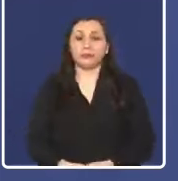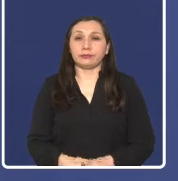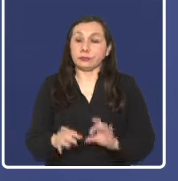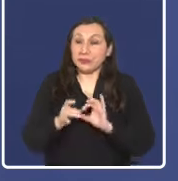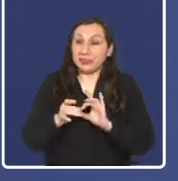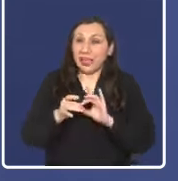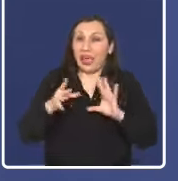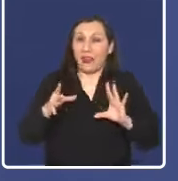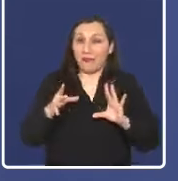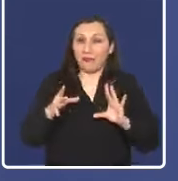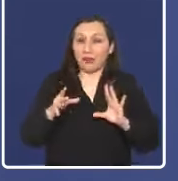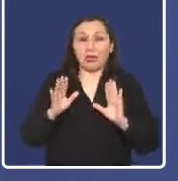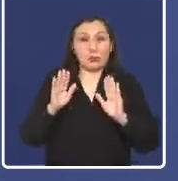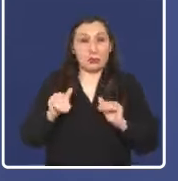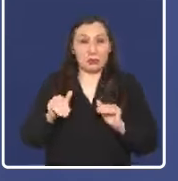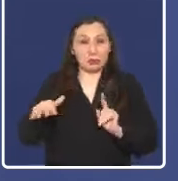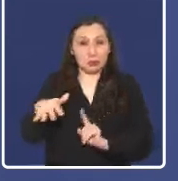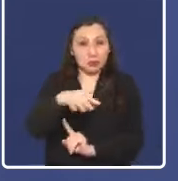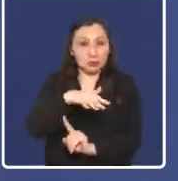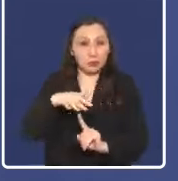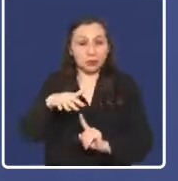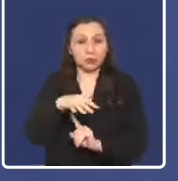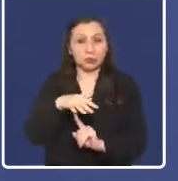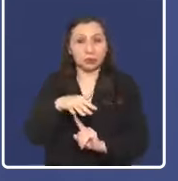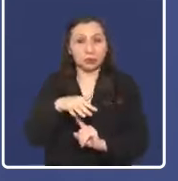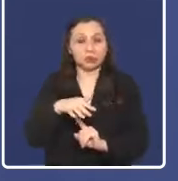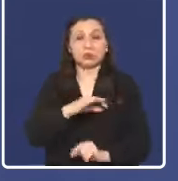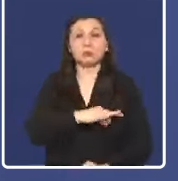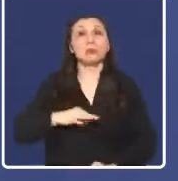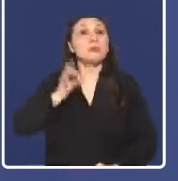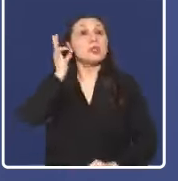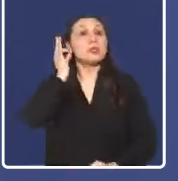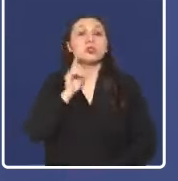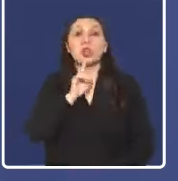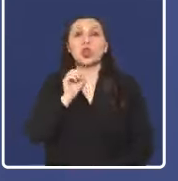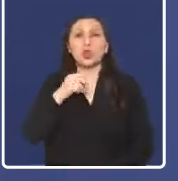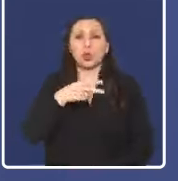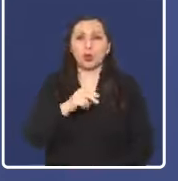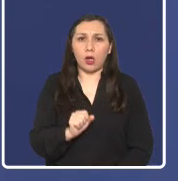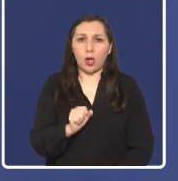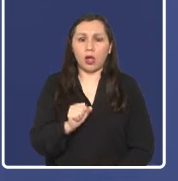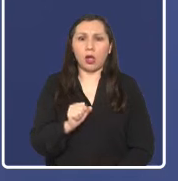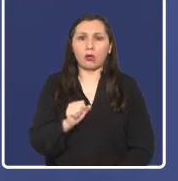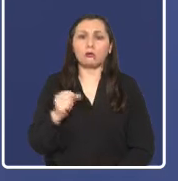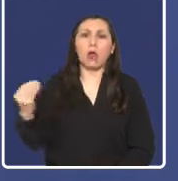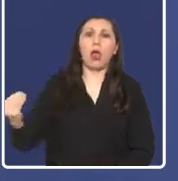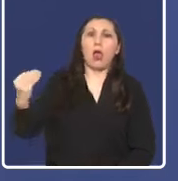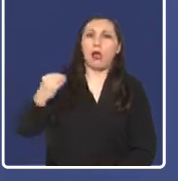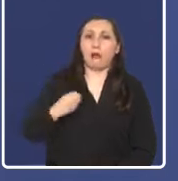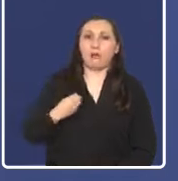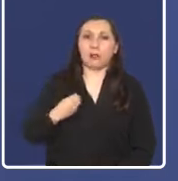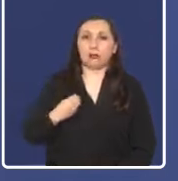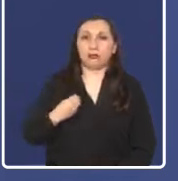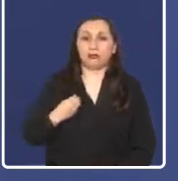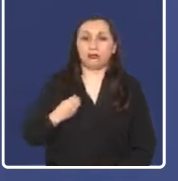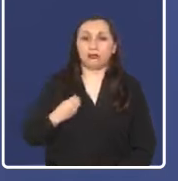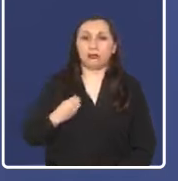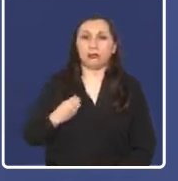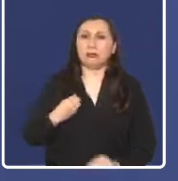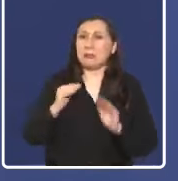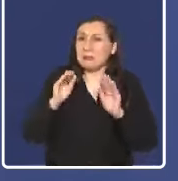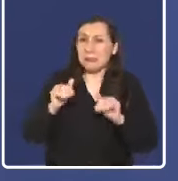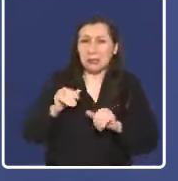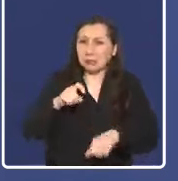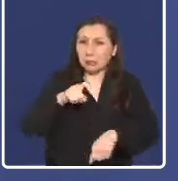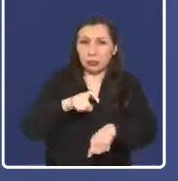Dado la gravedad de la misma, la ministra Toá procedió a comunicármelo. En ese